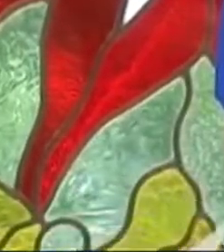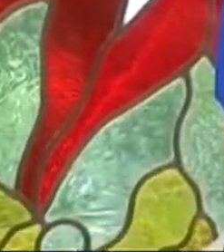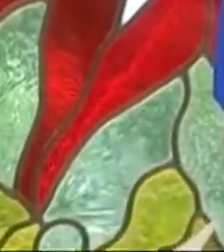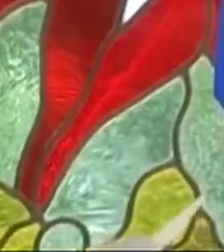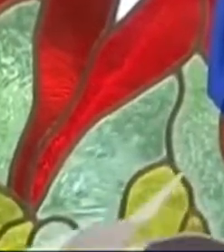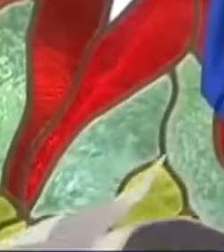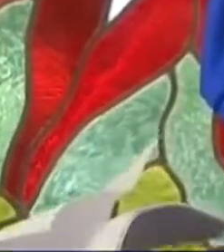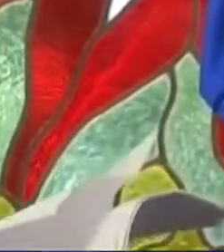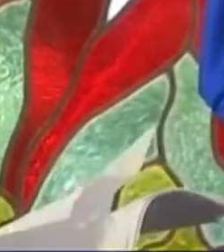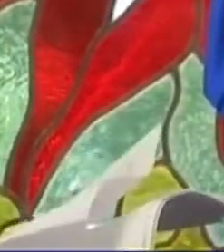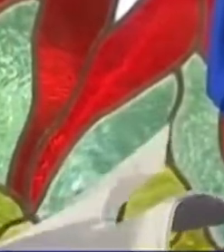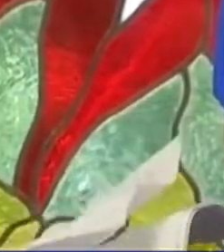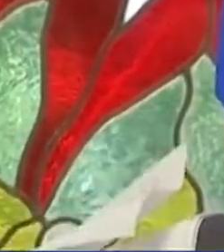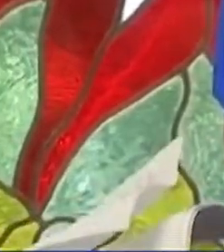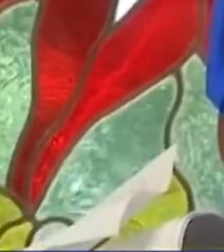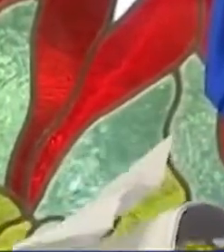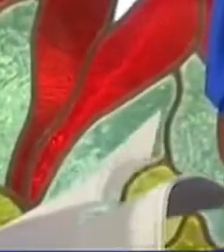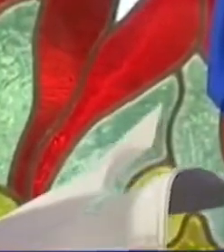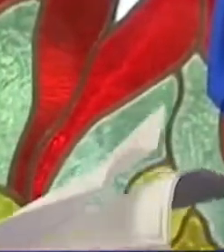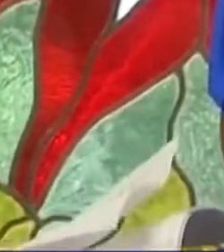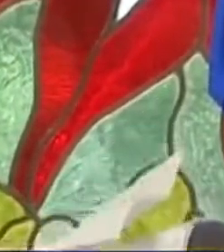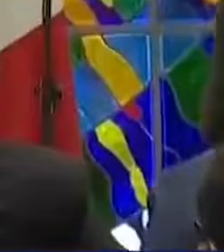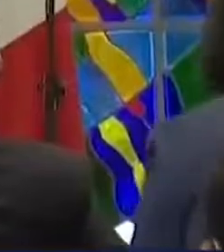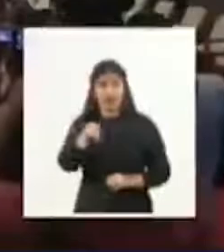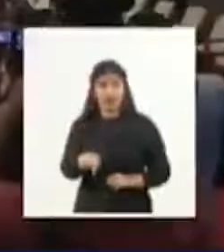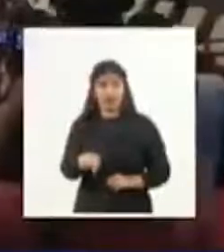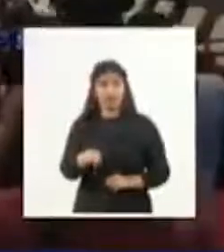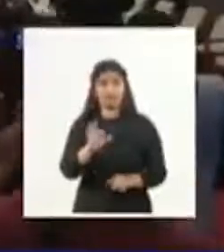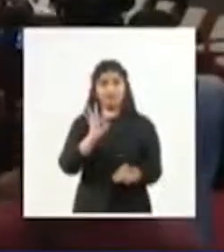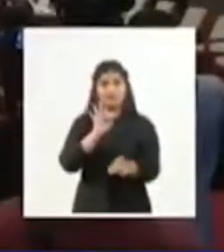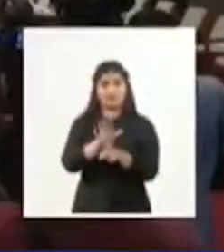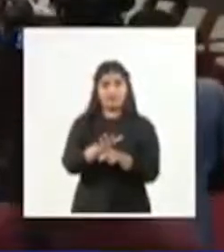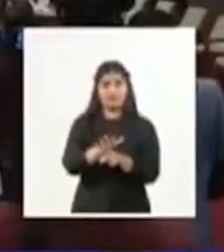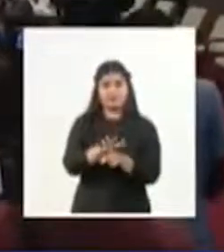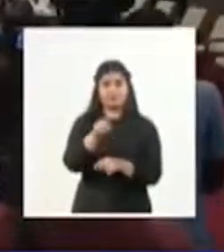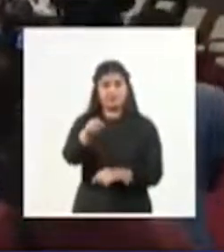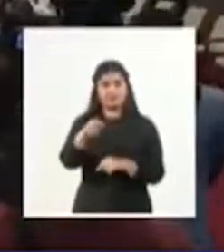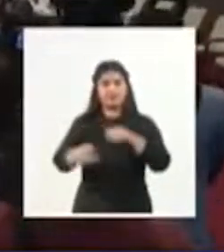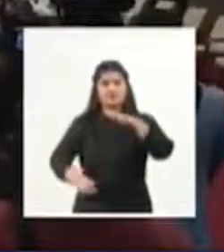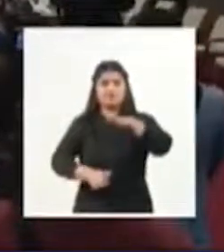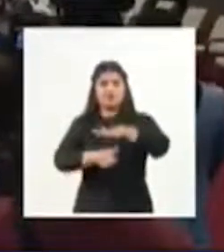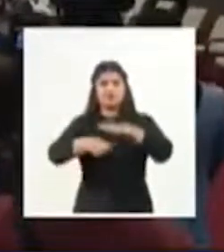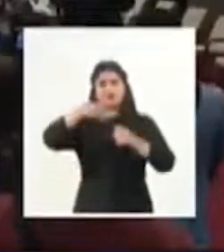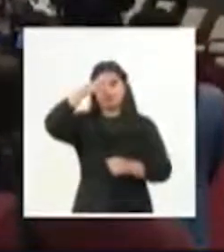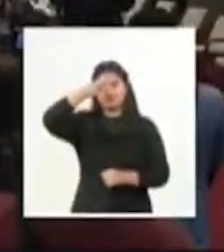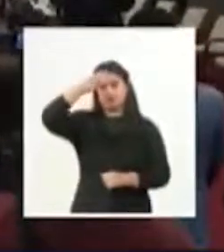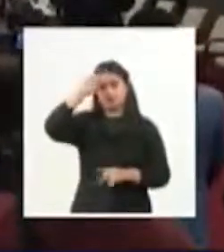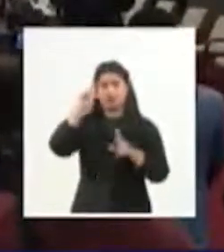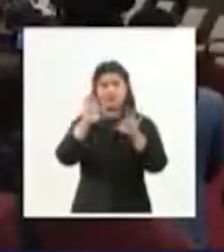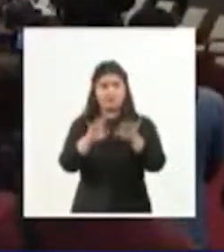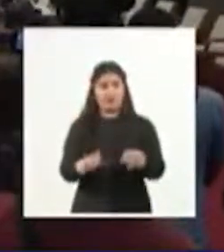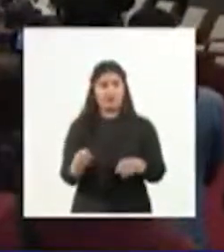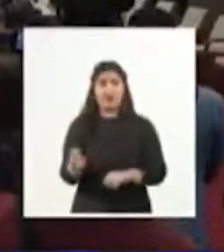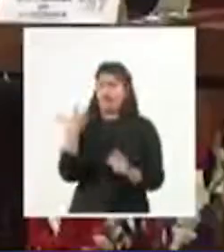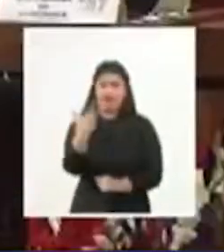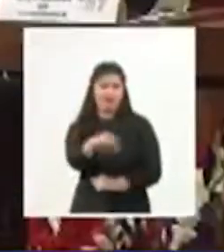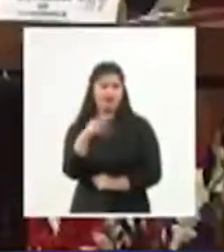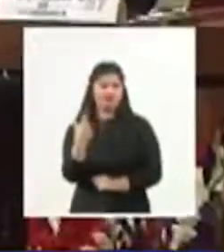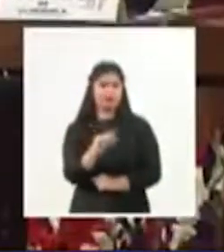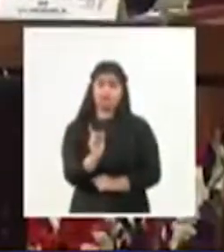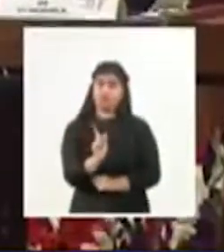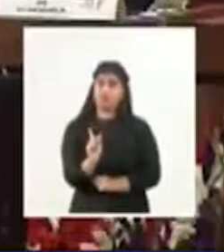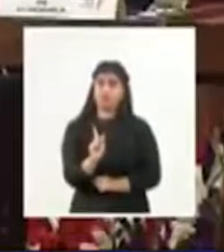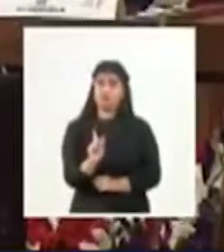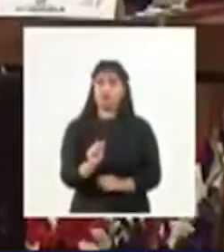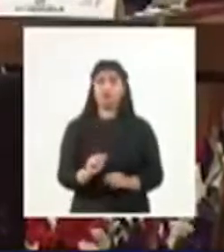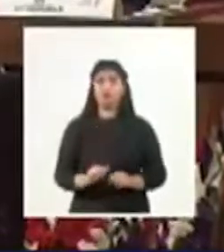hacían antaño. A nadie se le escapa que su visión de un comunismo sin fronteras, auspiciado desde el Foro de Puebla, sin necesidad de salir de las suyas